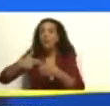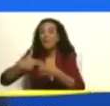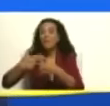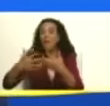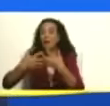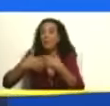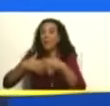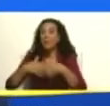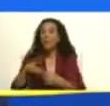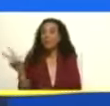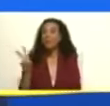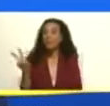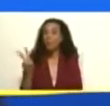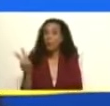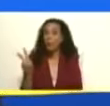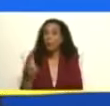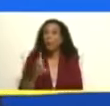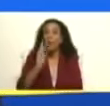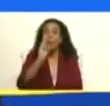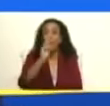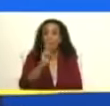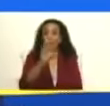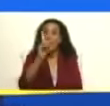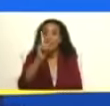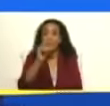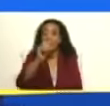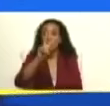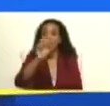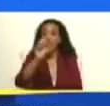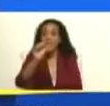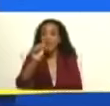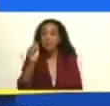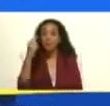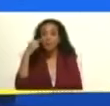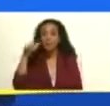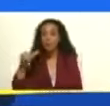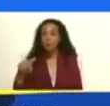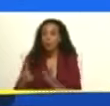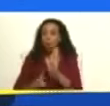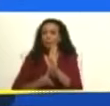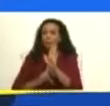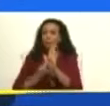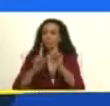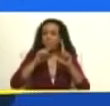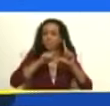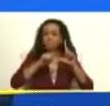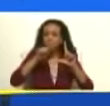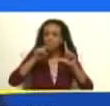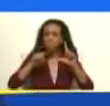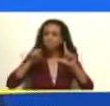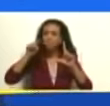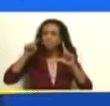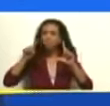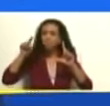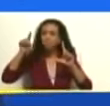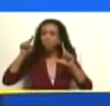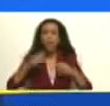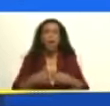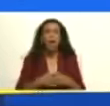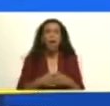dato. Y la actividad petrolera creció en el tercer trimestre de este año